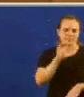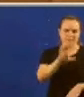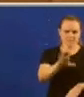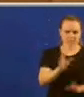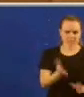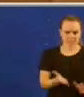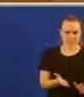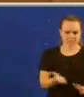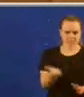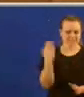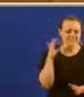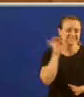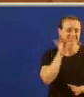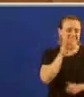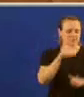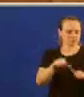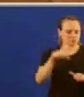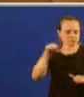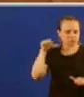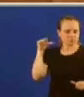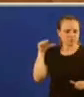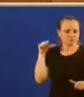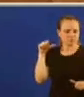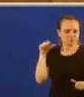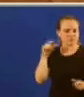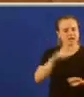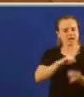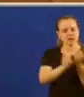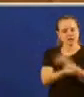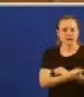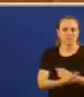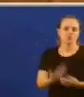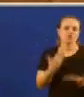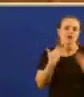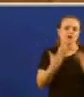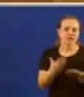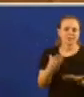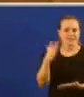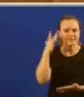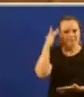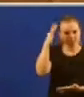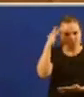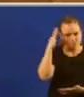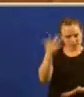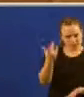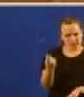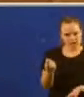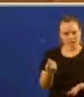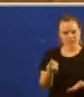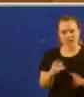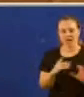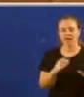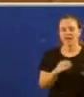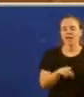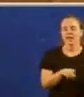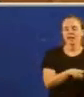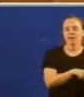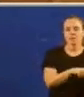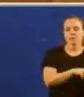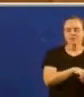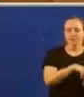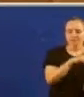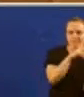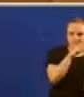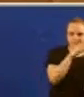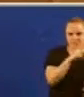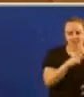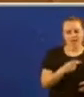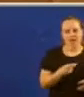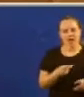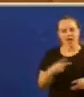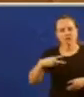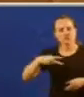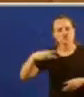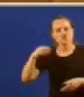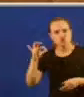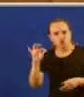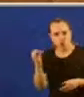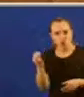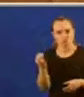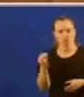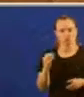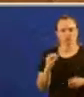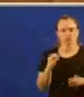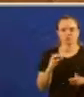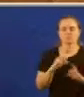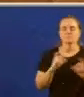últimos séculos. Esa esperanza que naceu das xeracións nos, das Irmandades da Fala, da Asamblea Nacionalista de Lugo ou do